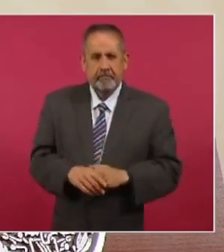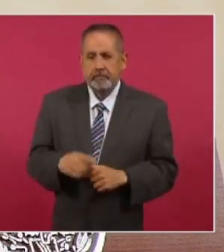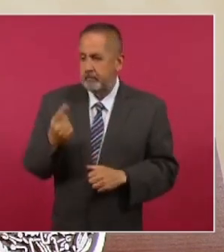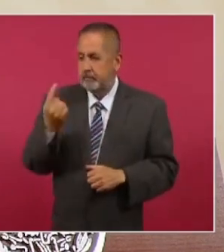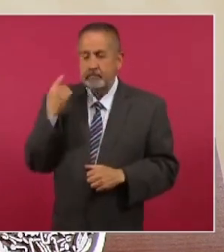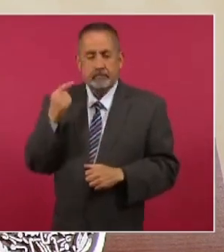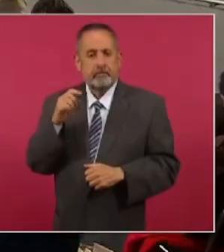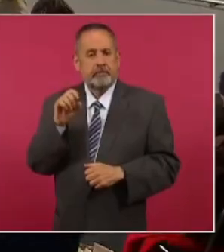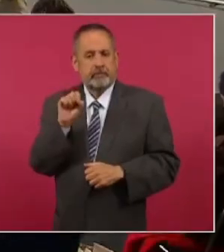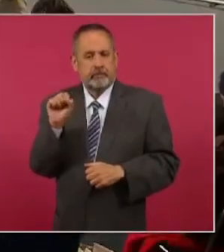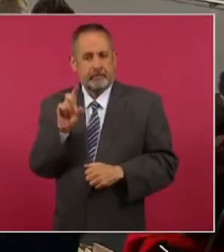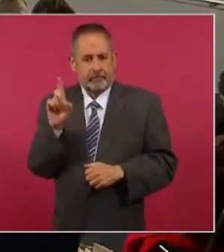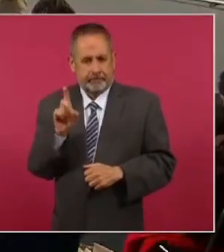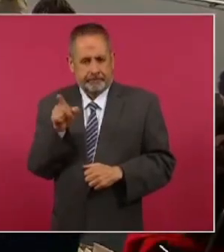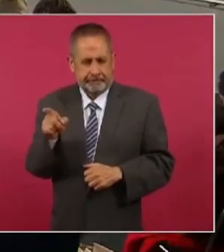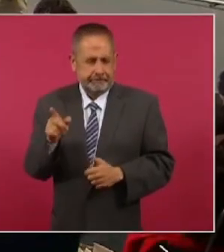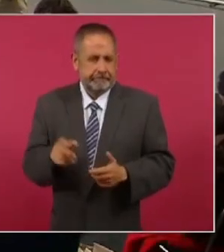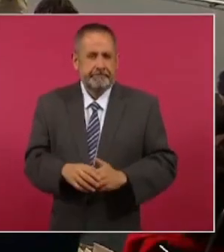fue el fin de semana